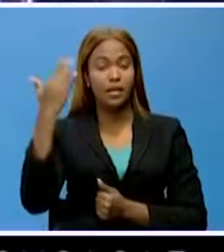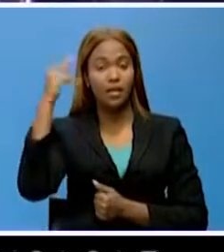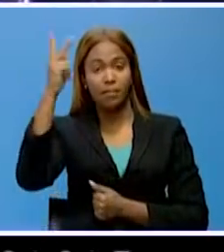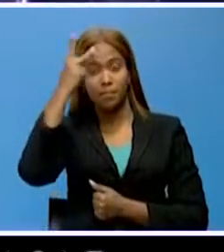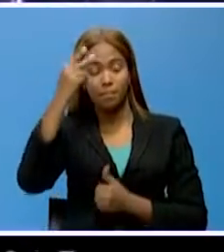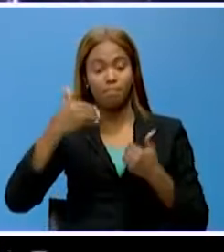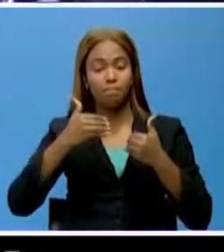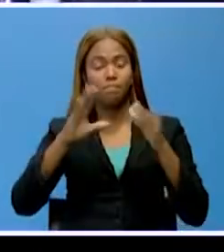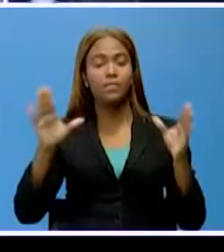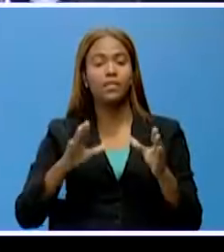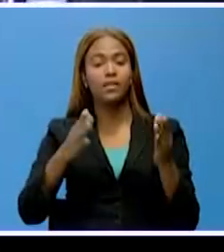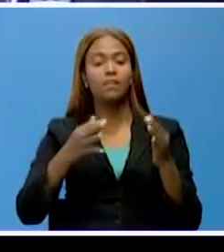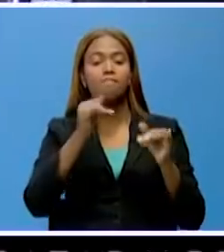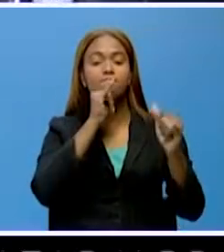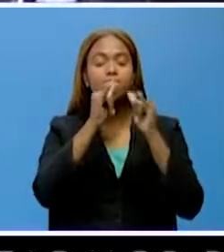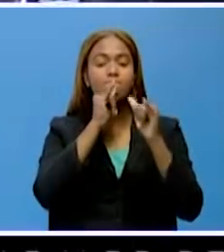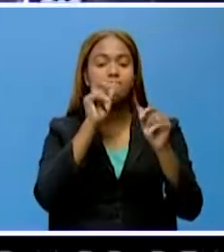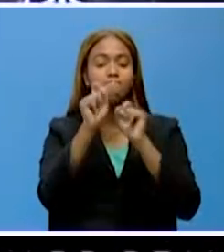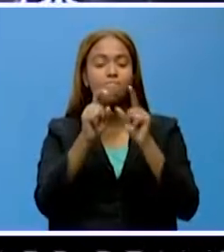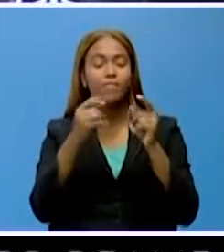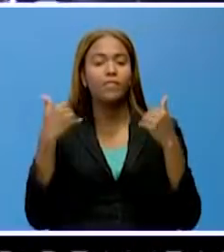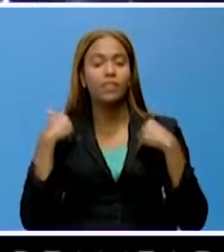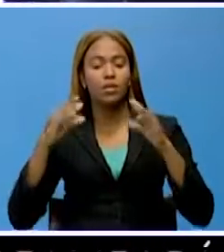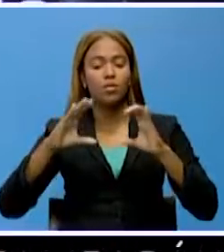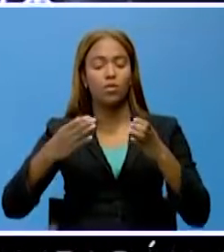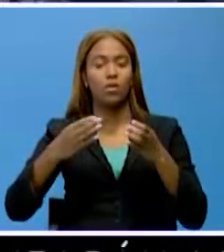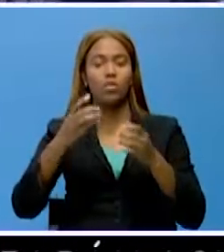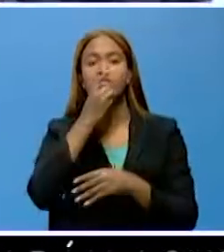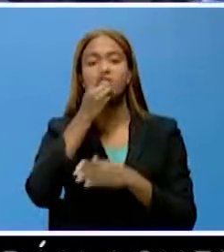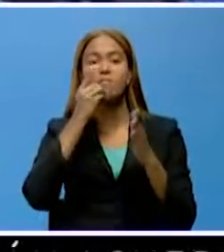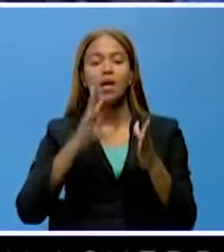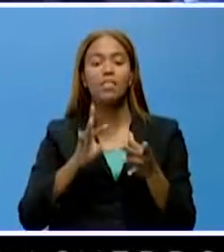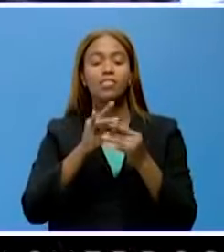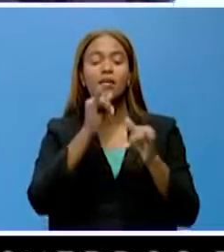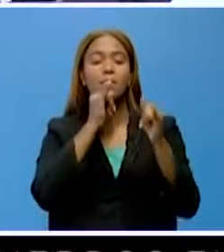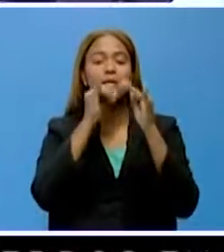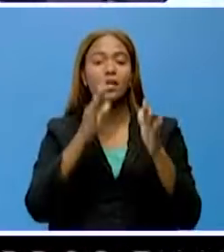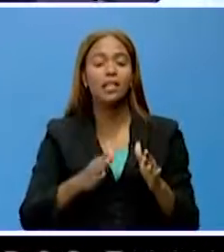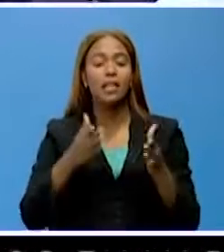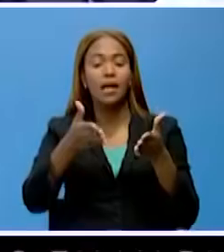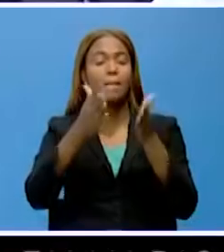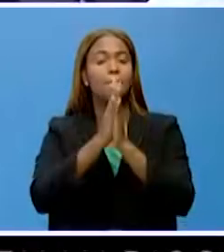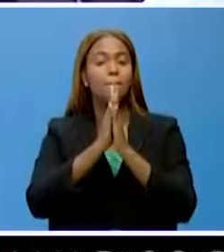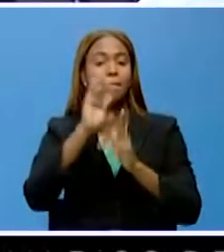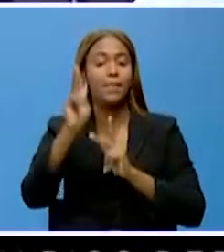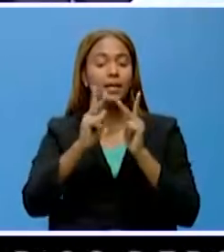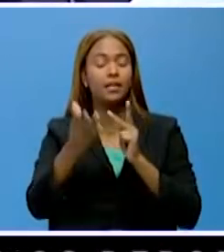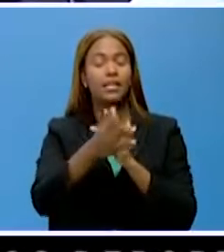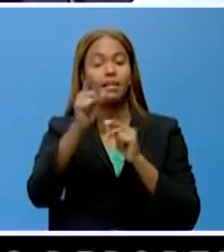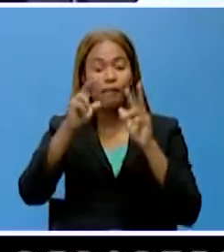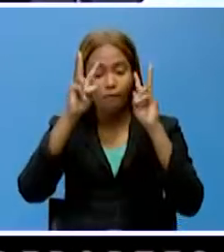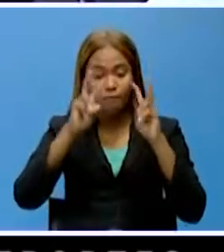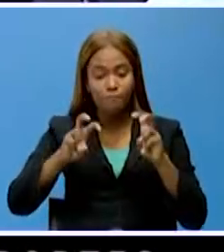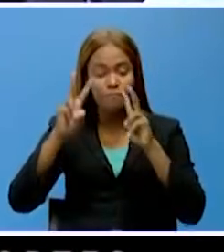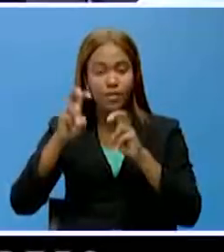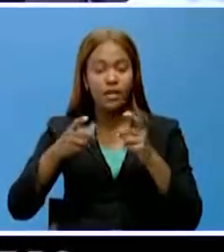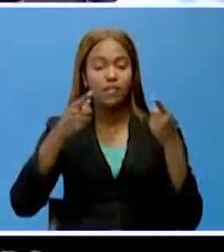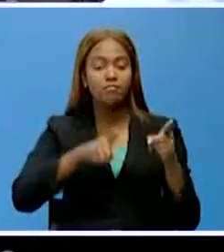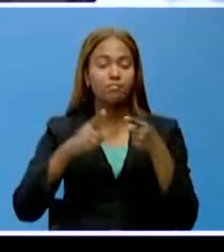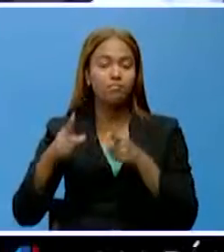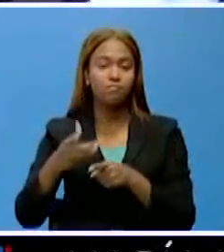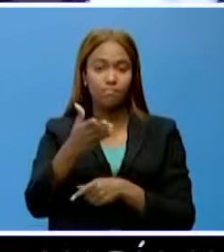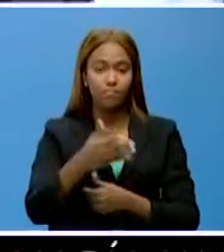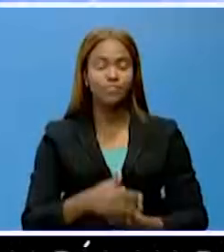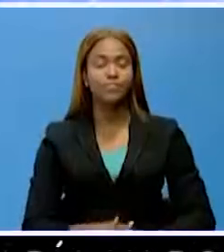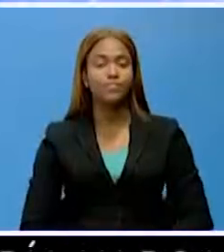fue abordado en el marco de la rueda de prensa que convocó en el Colegio Dominicano de Periodistas, en la que pidió a las autoridades investigar los hechos